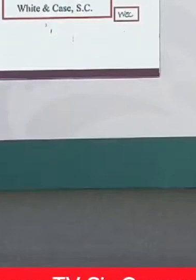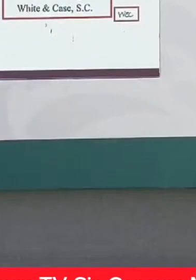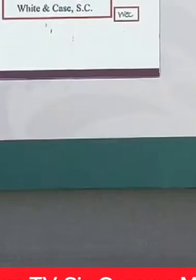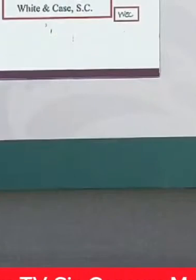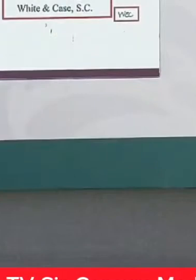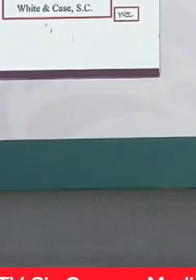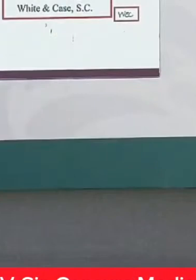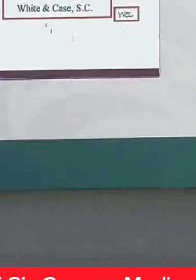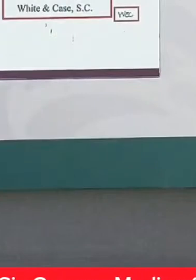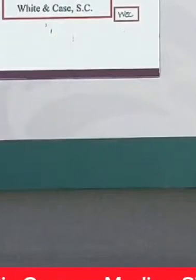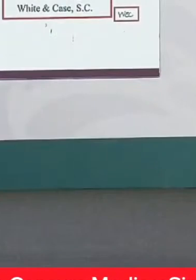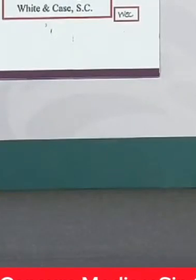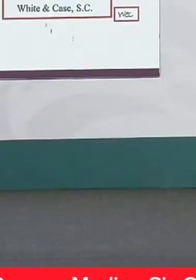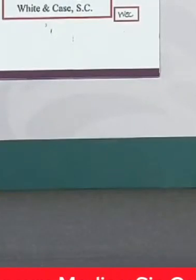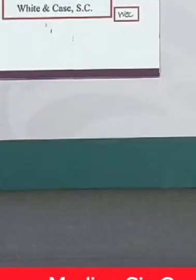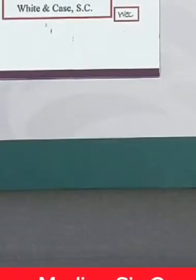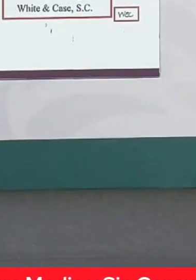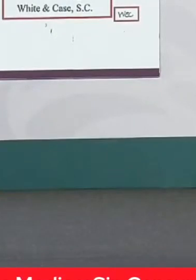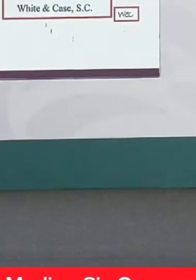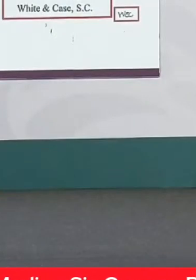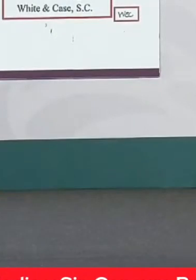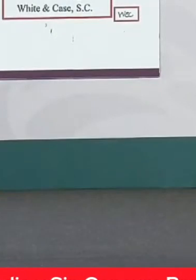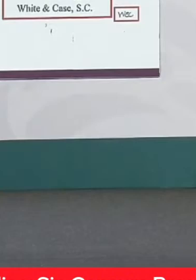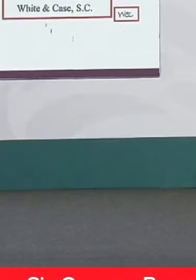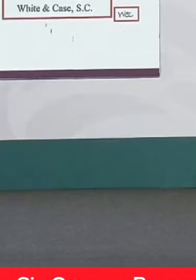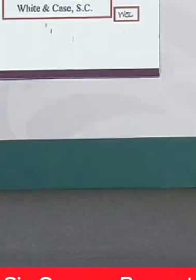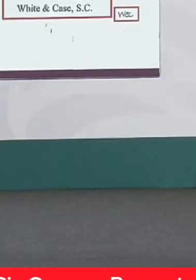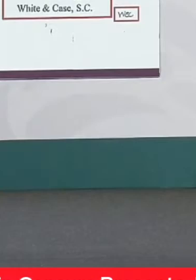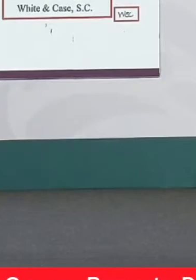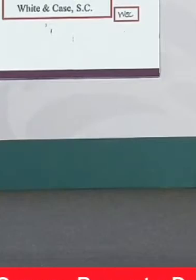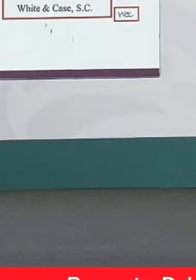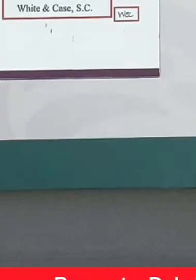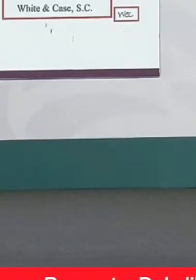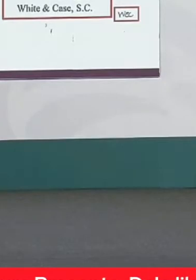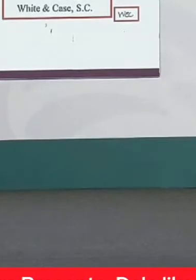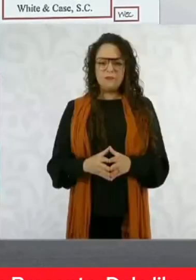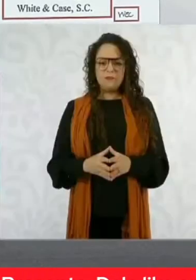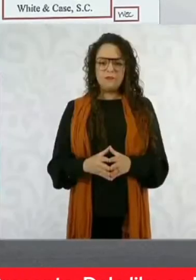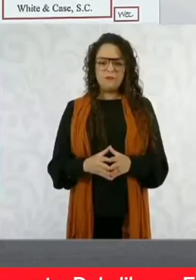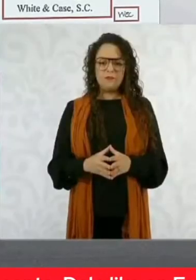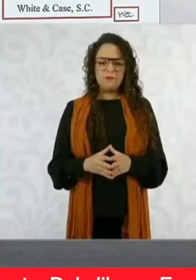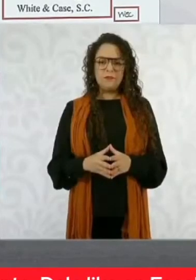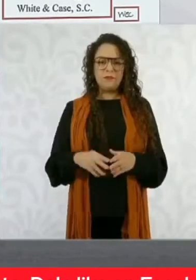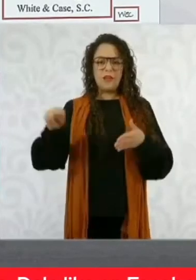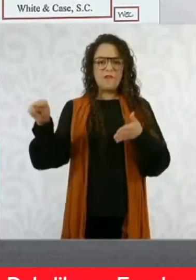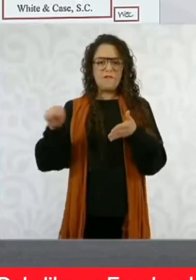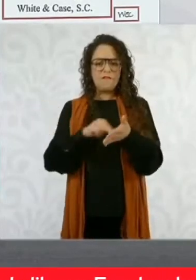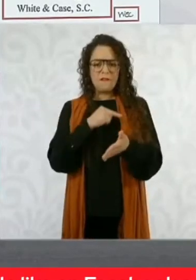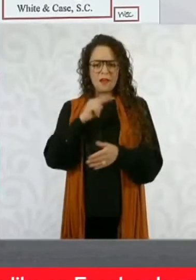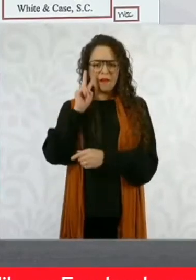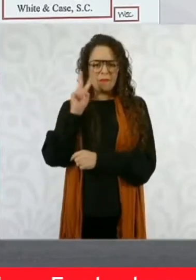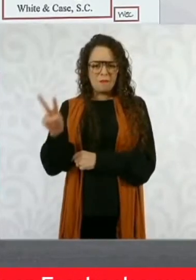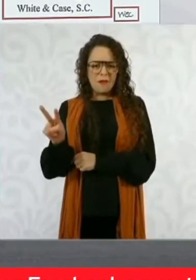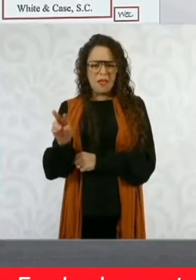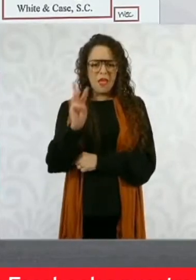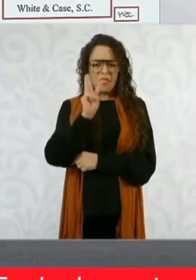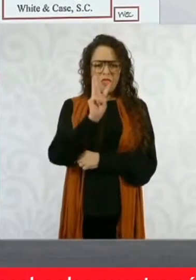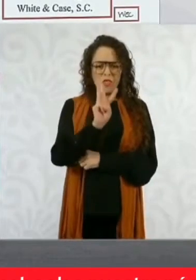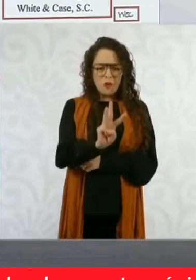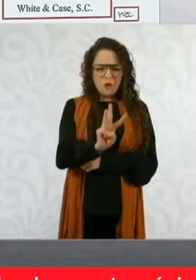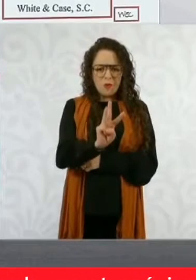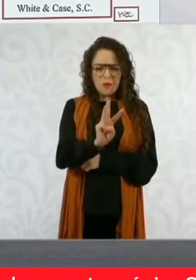W, un signo de I, White & Case.